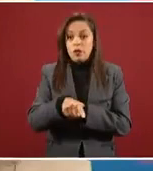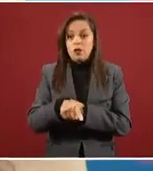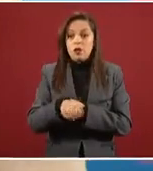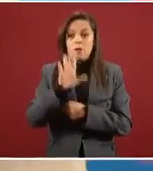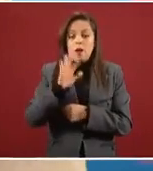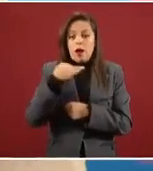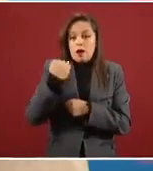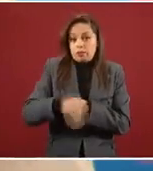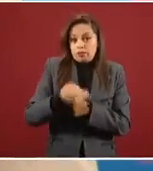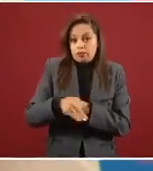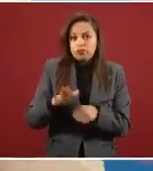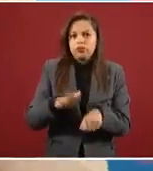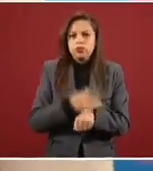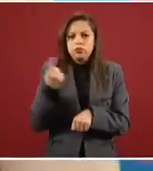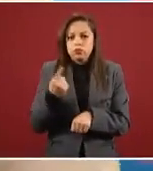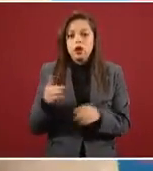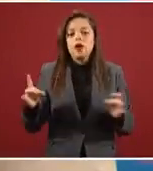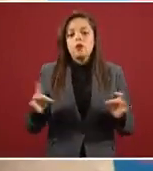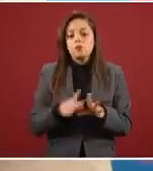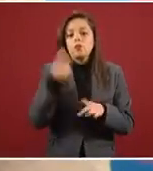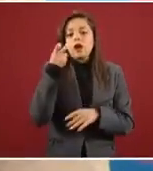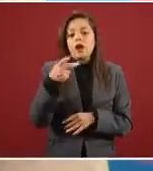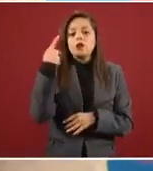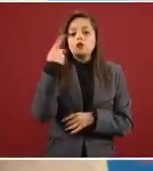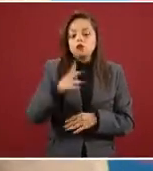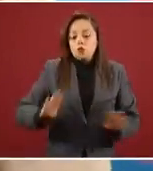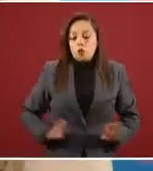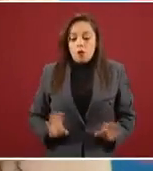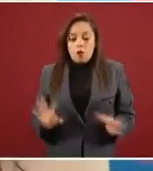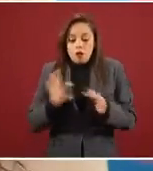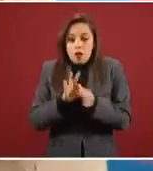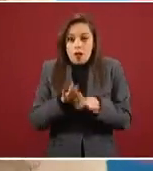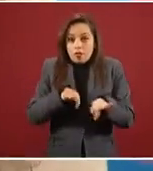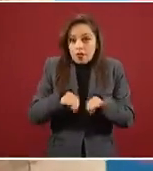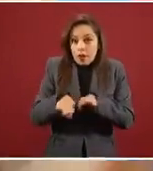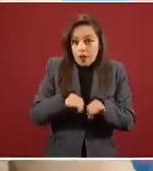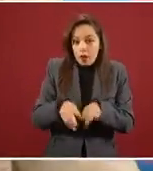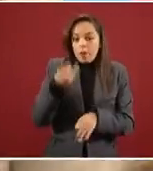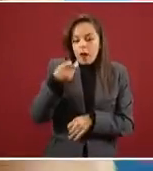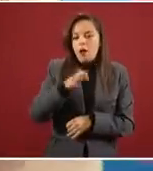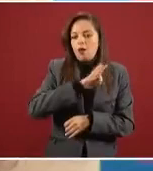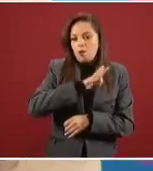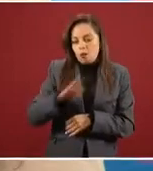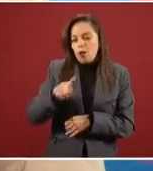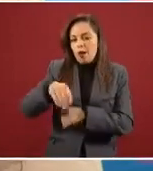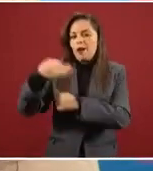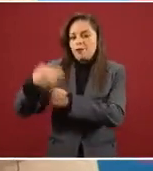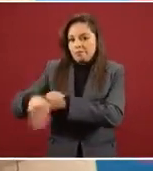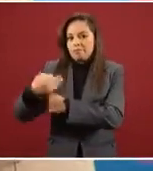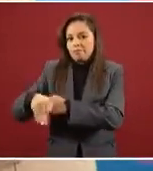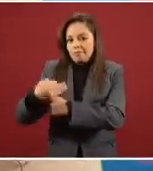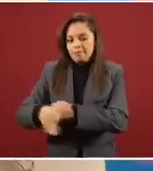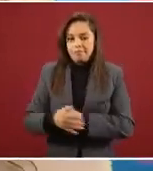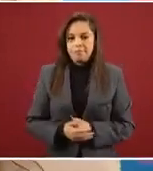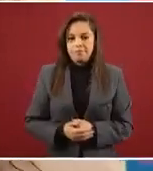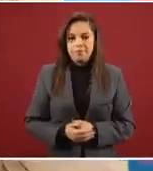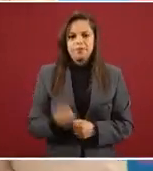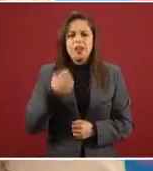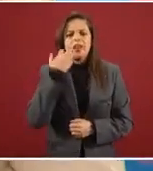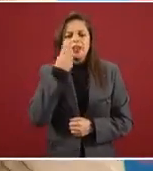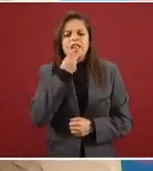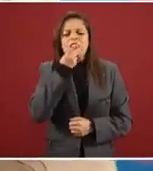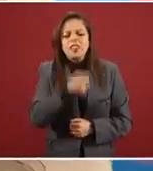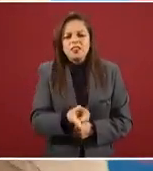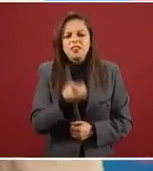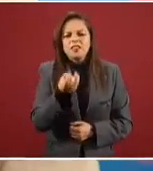las funciones así lo determinen. Esto quiere decir que si tenemos un trabajo, una función que va